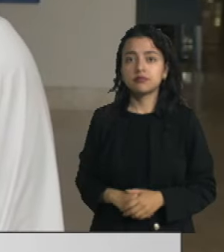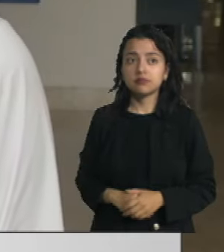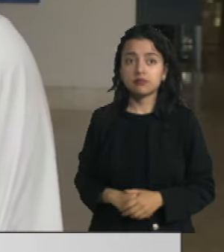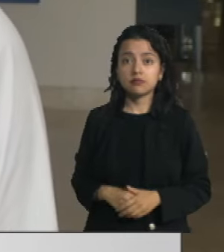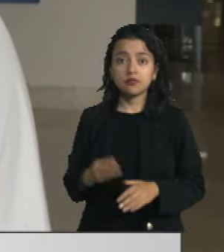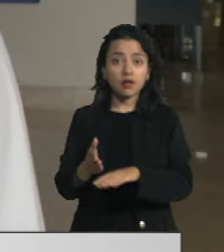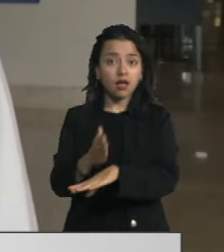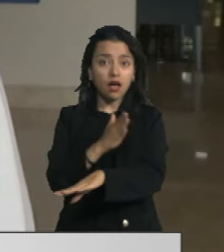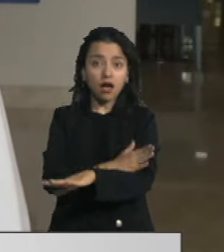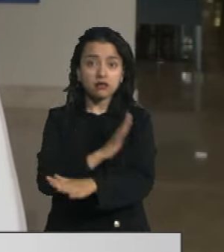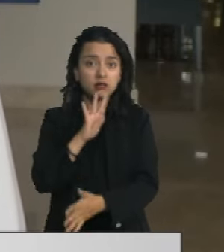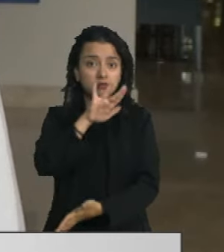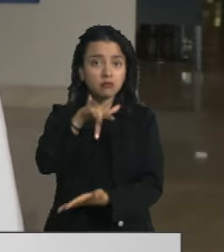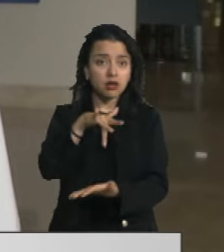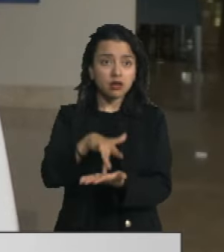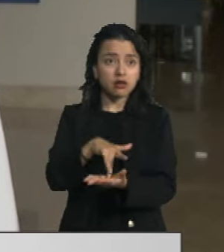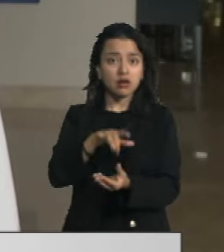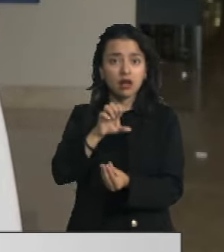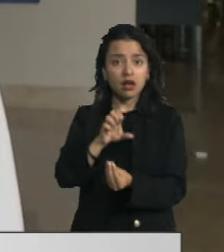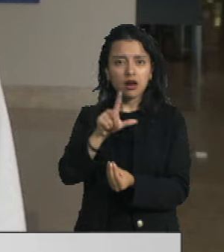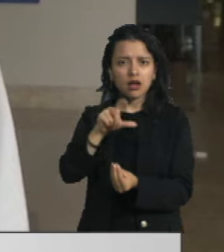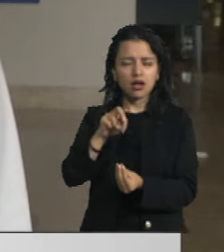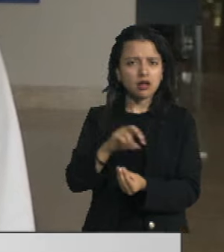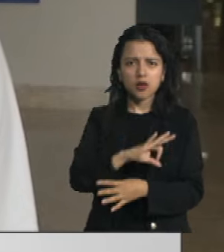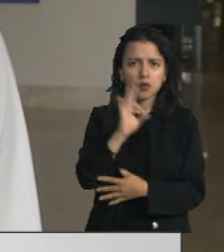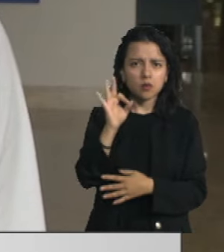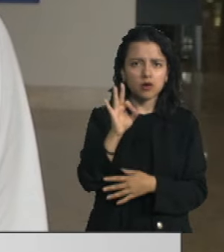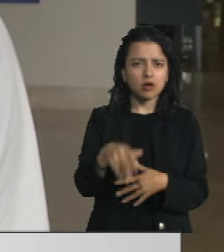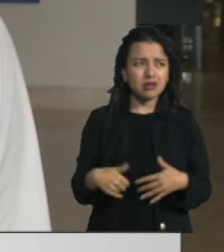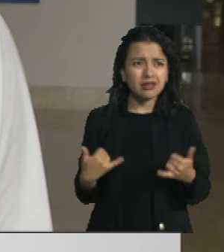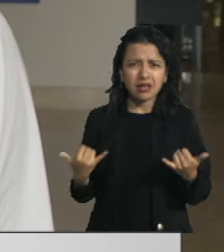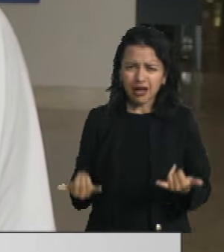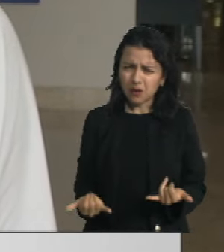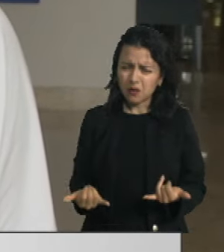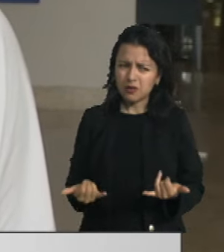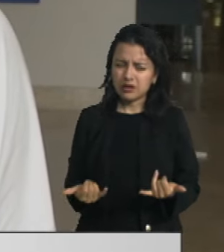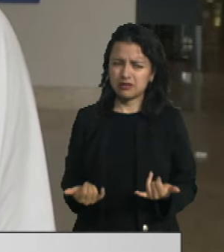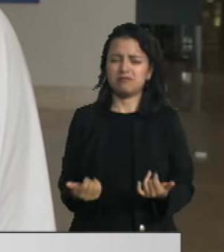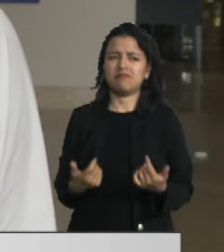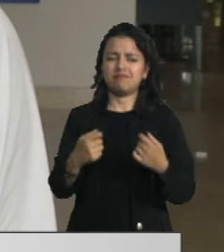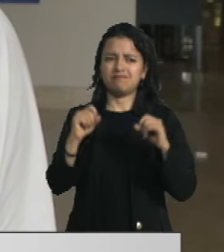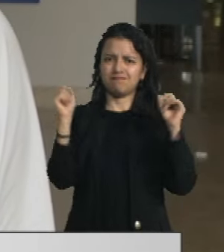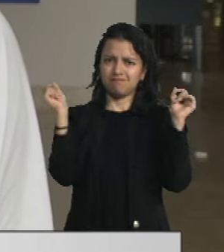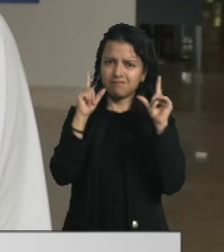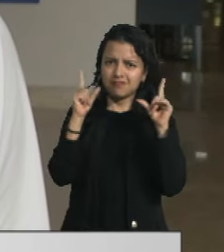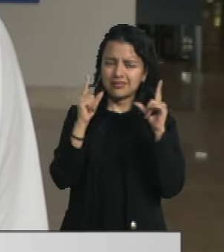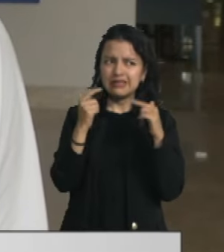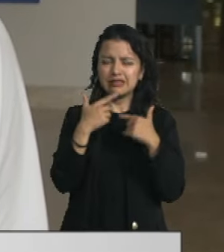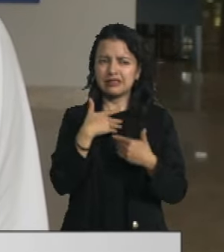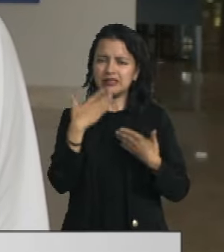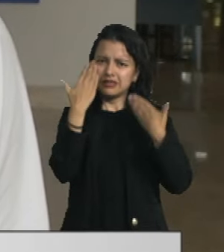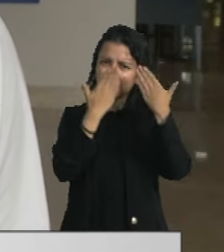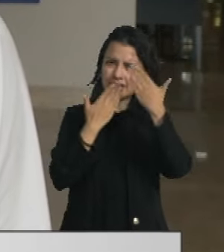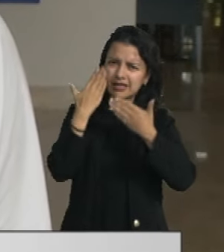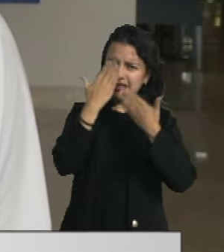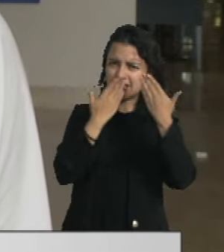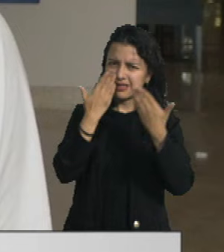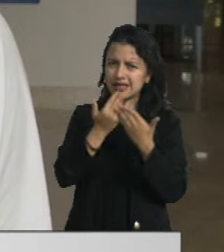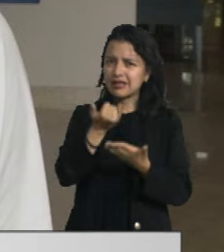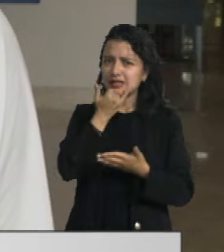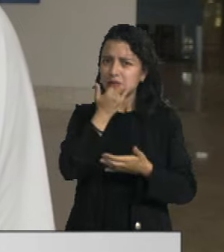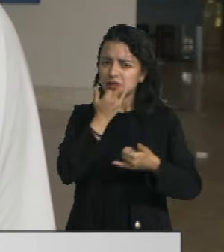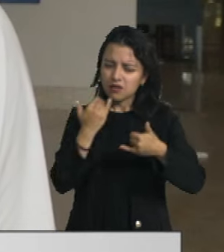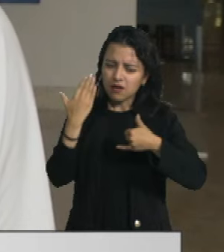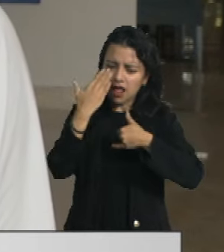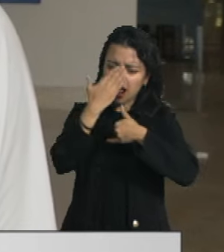ELN en nuestro territorio. Por lo tanto, tenemos que analizar muy bien todos estos mensajes que están